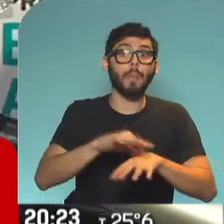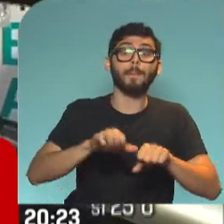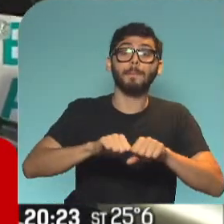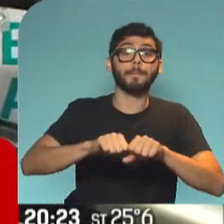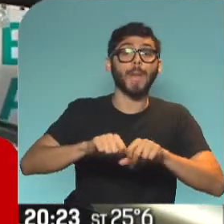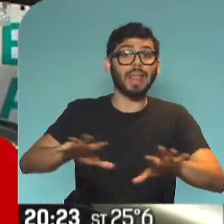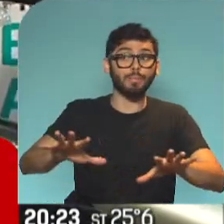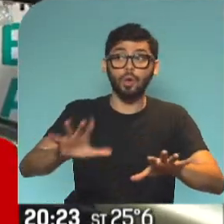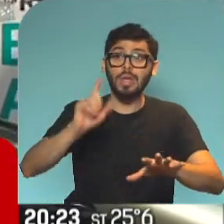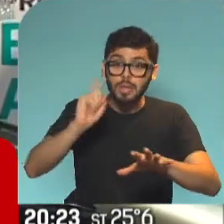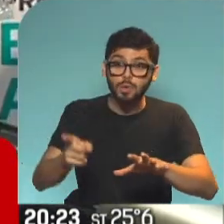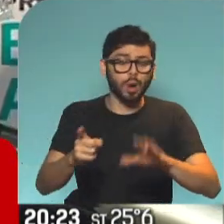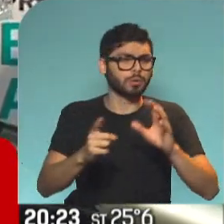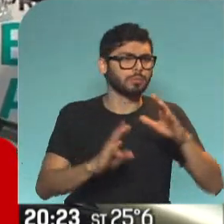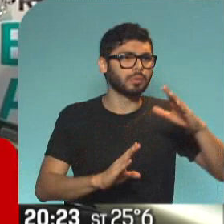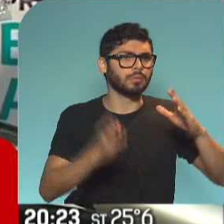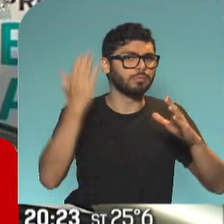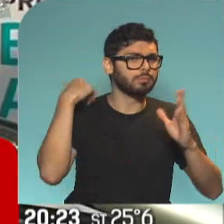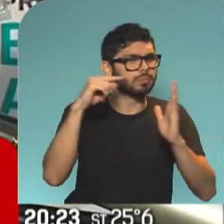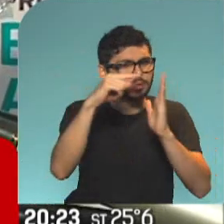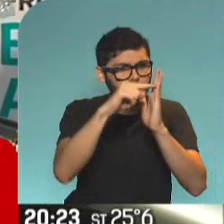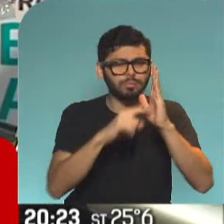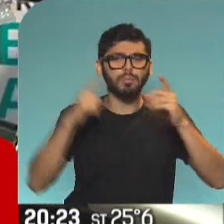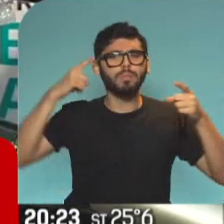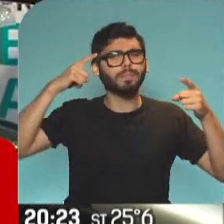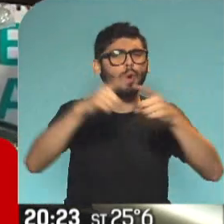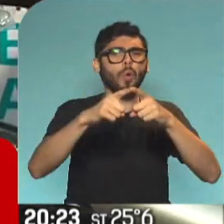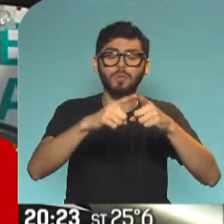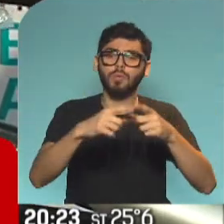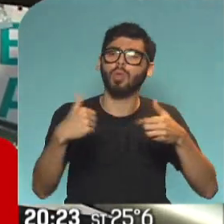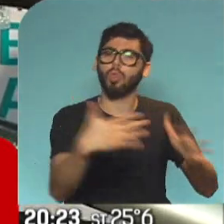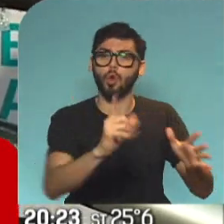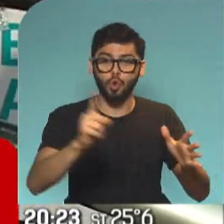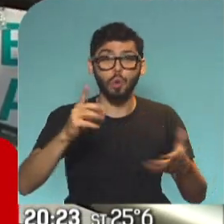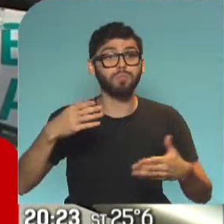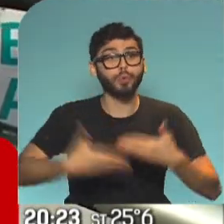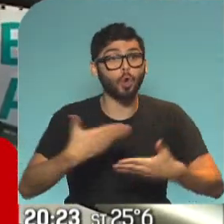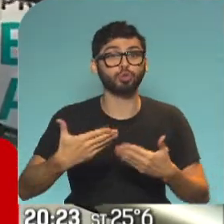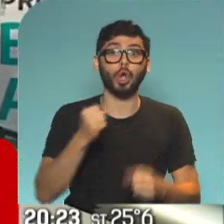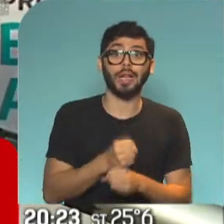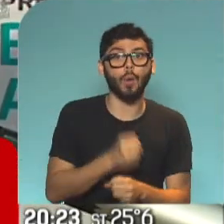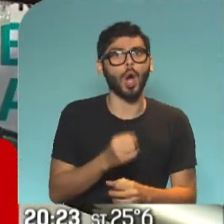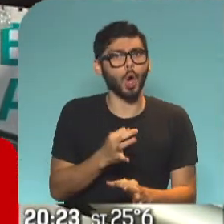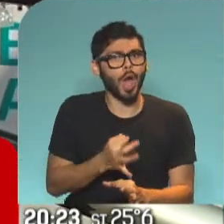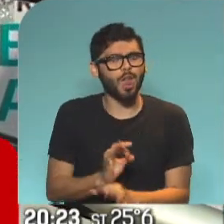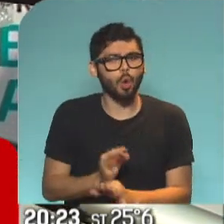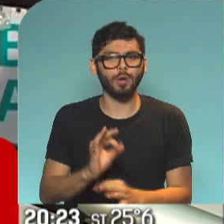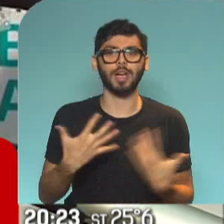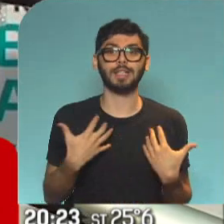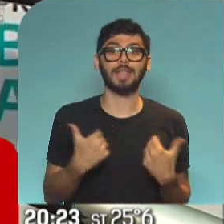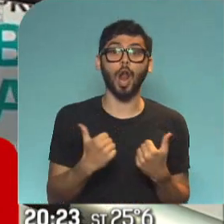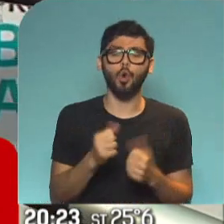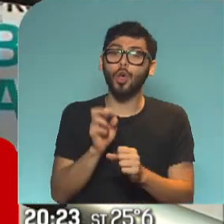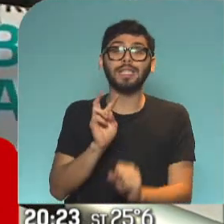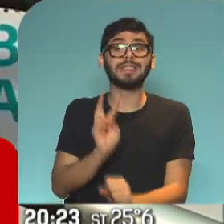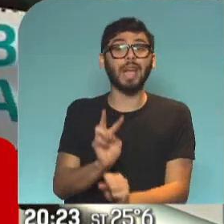no dejamos de lado las prioridades que se habían marcado al comienzo de la gestión, que eran la producción, el trabajo, la educación, la salud y la seguridad,